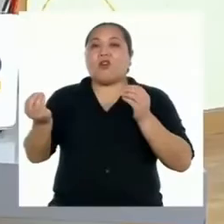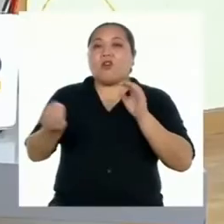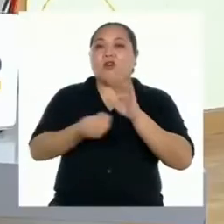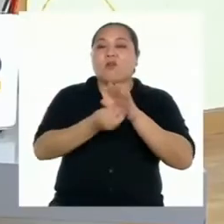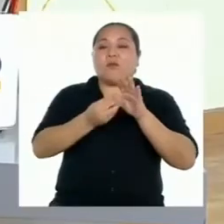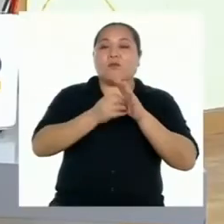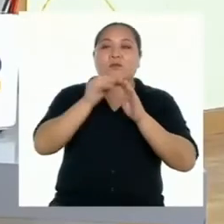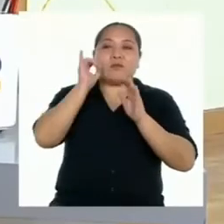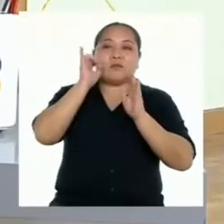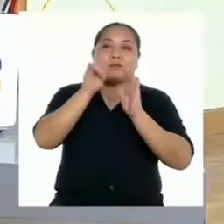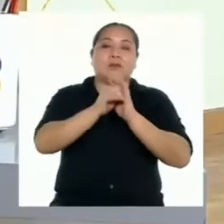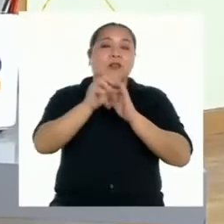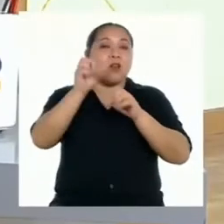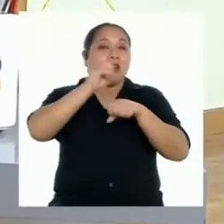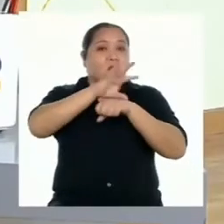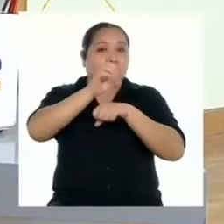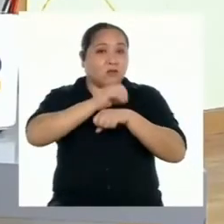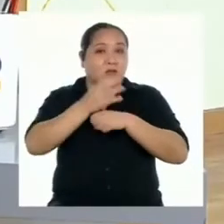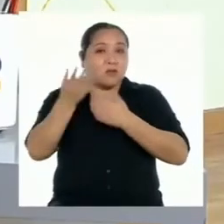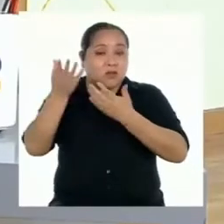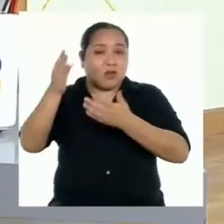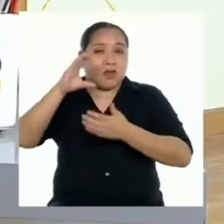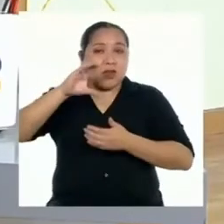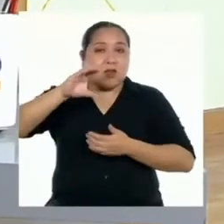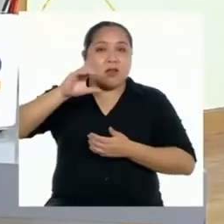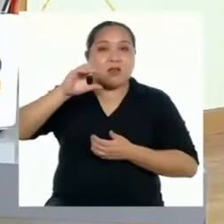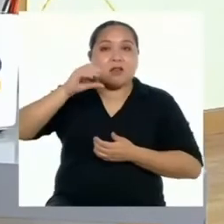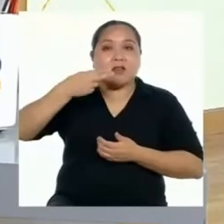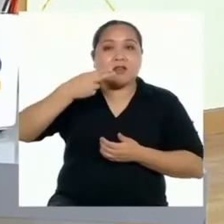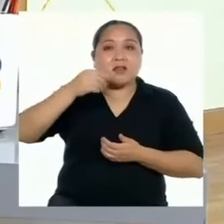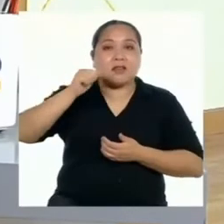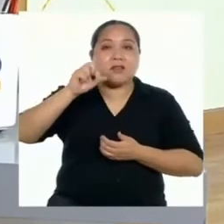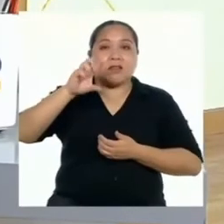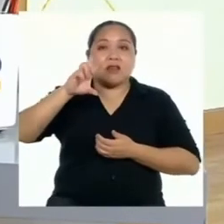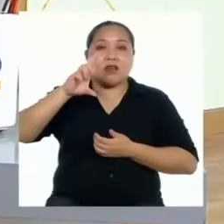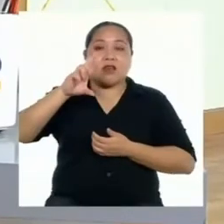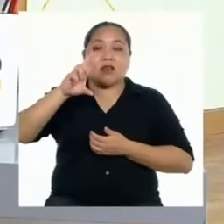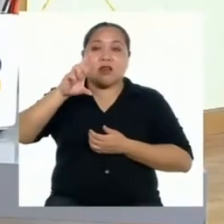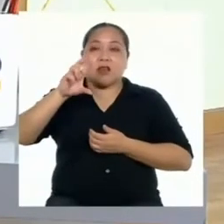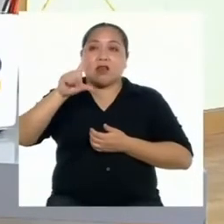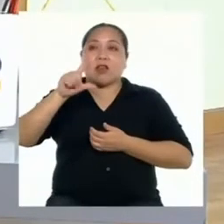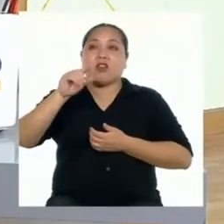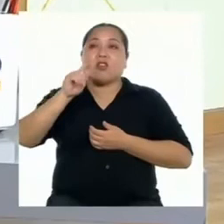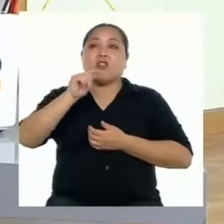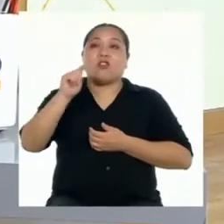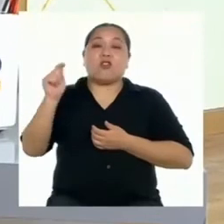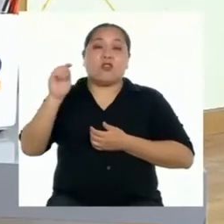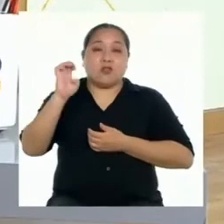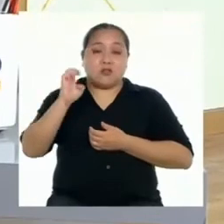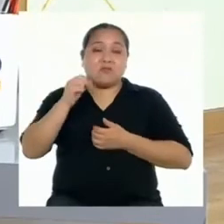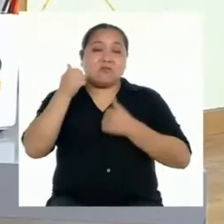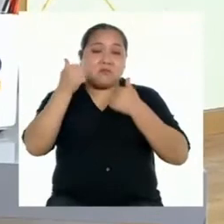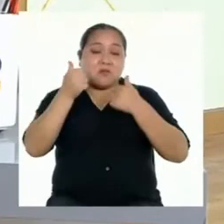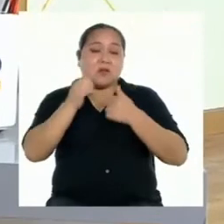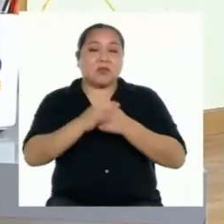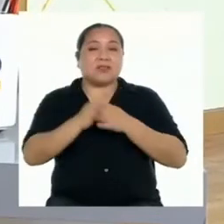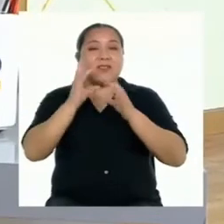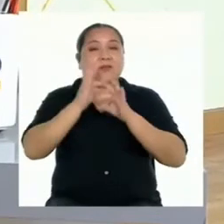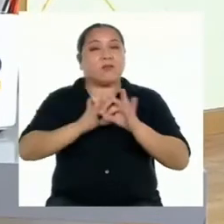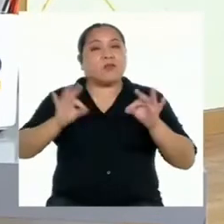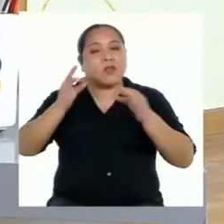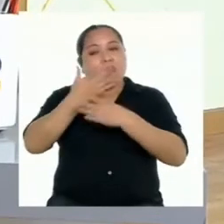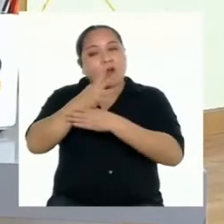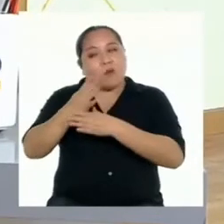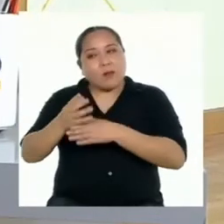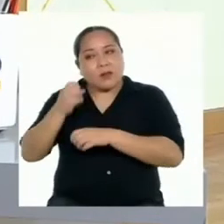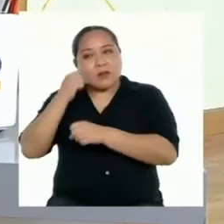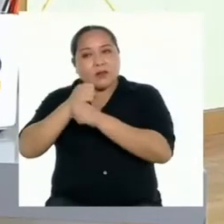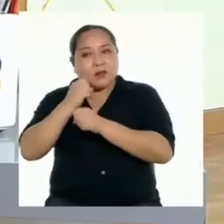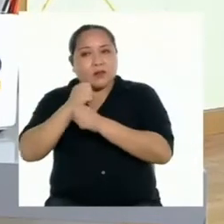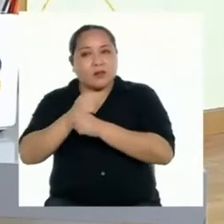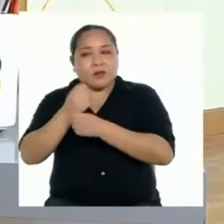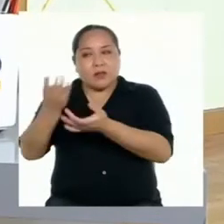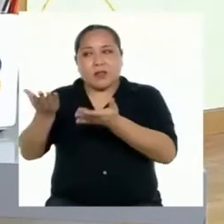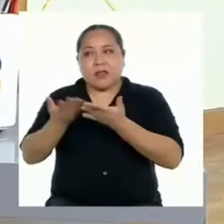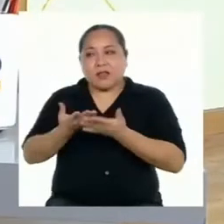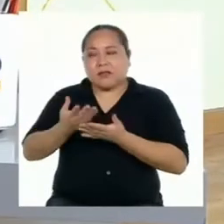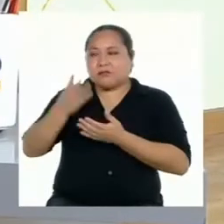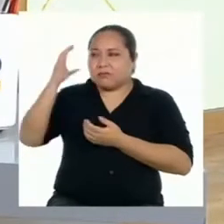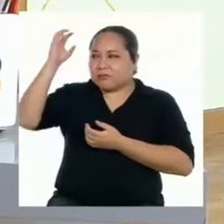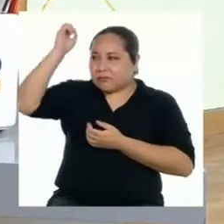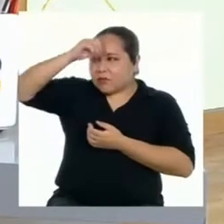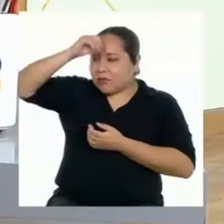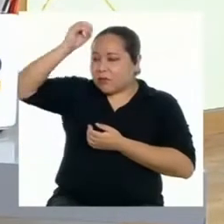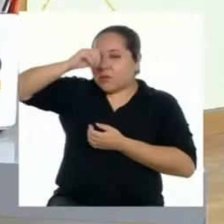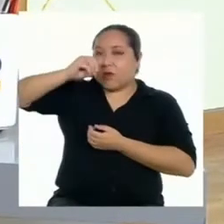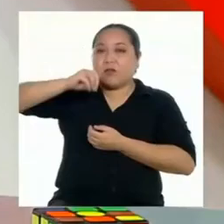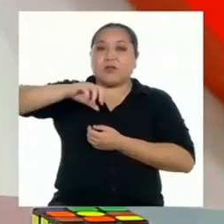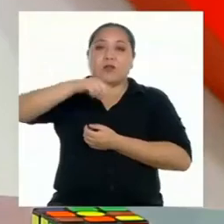Las recomendaciones que le dieron a Charlotte están muy buenas, por eso es tan importante compartir nuestros trabajos, y recibir opiniones de